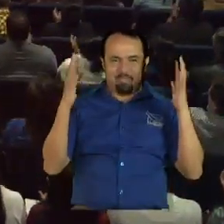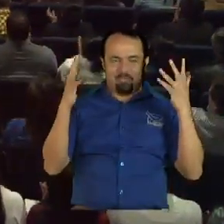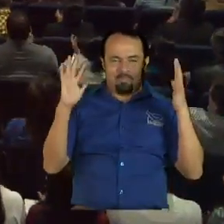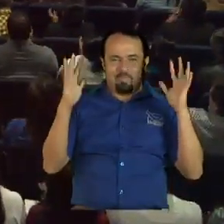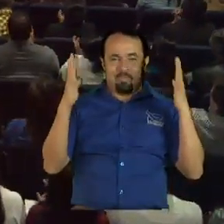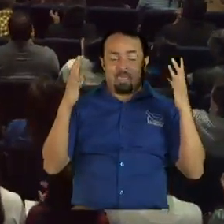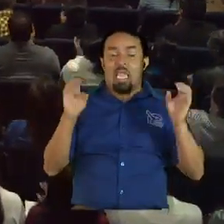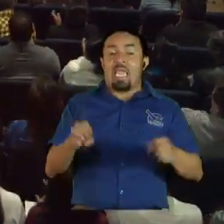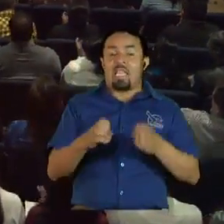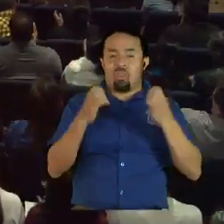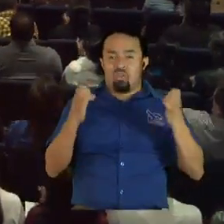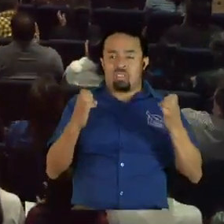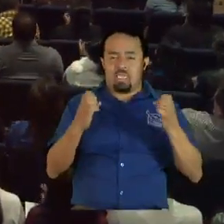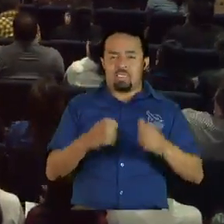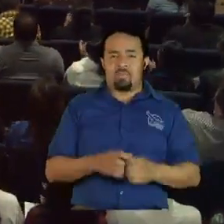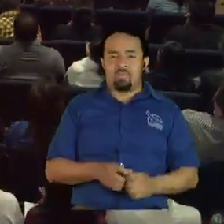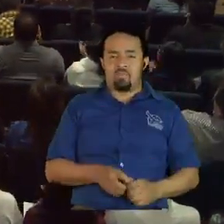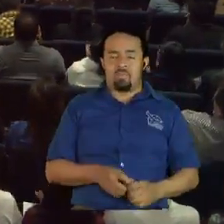Entonces,